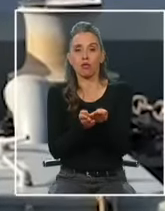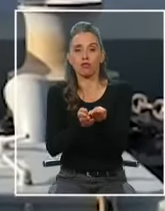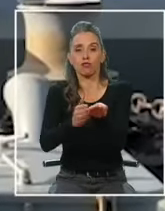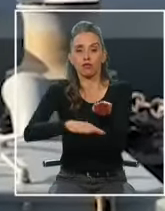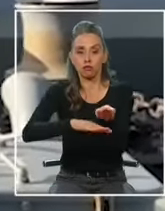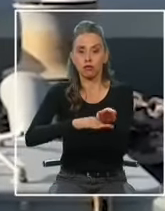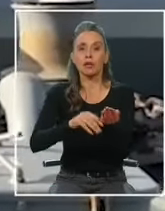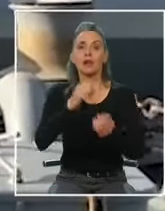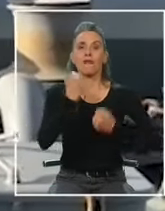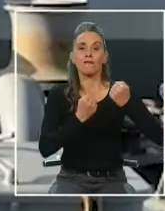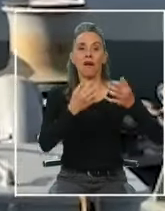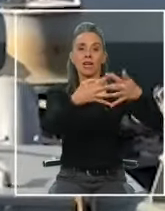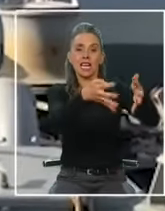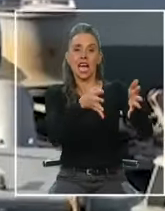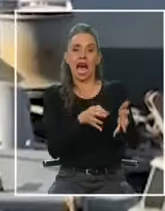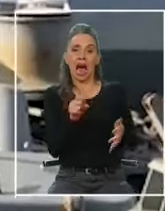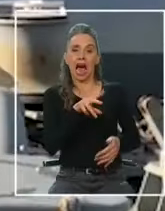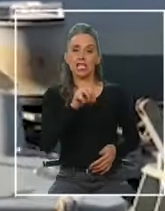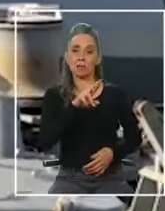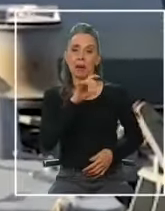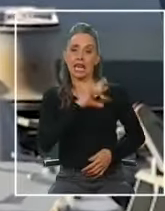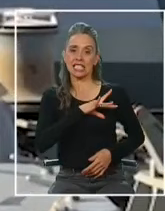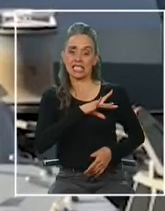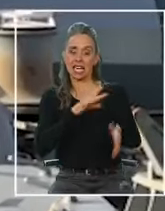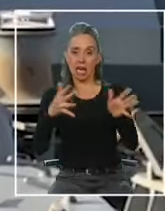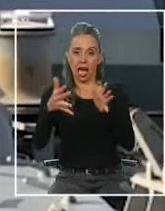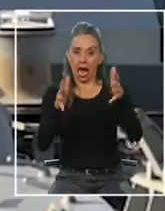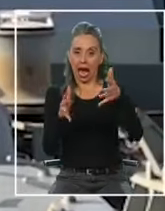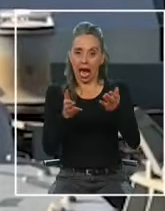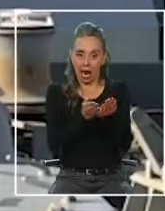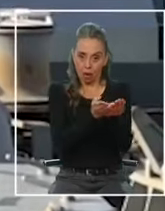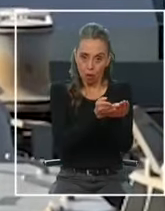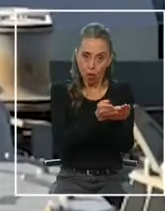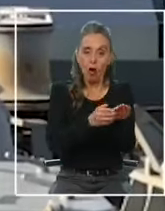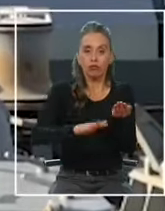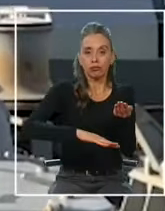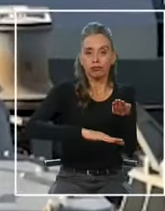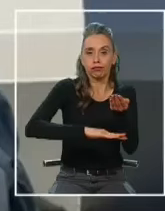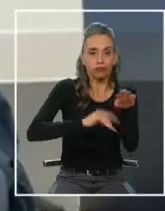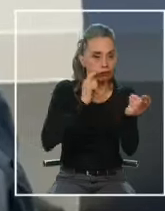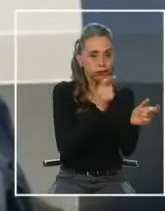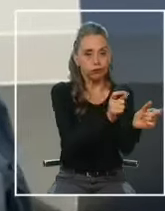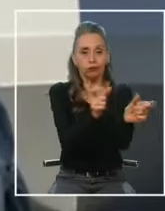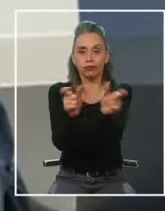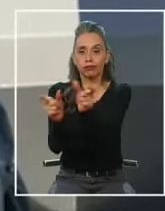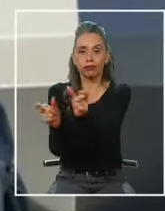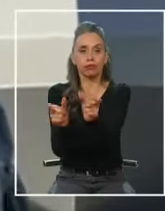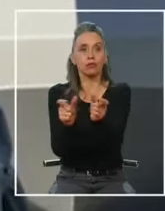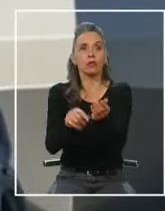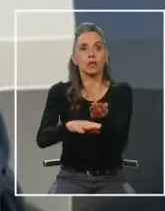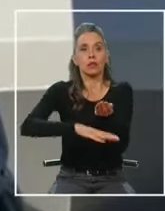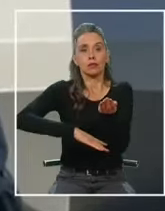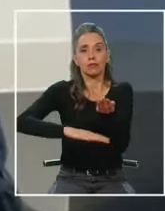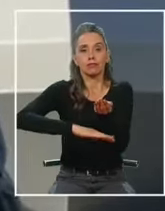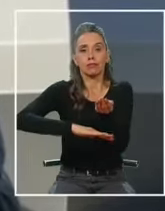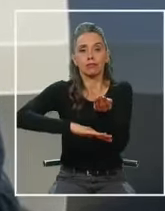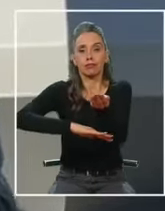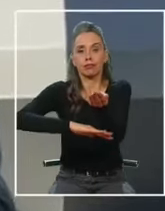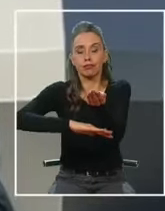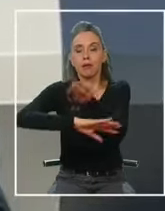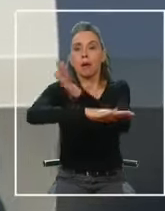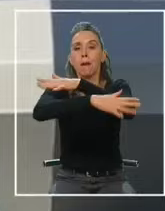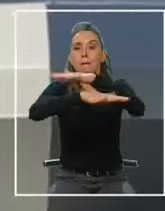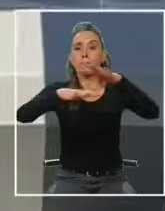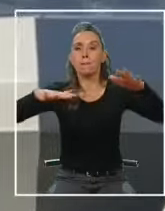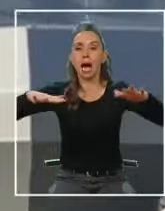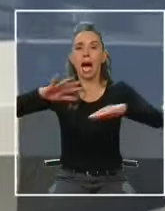Salió de los astilleros chilenos Dasmar, con el fin de vigilar y controlar, navegando por el horizonte de los mares